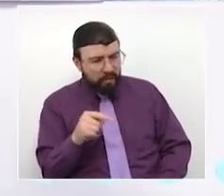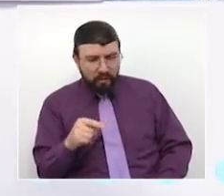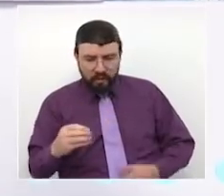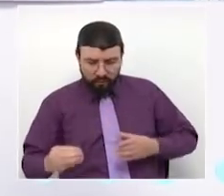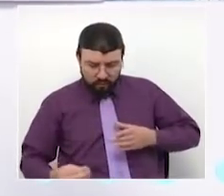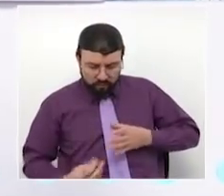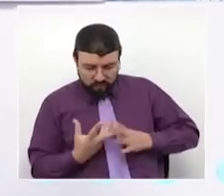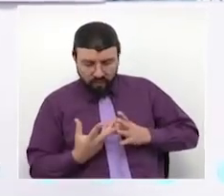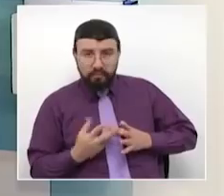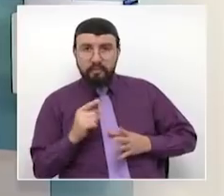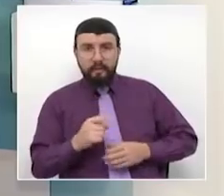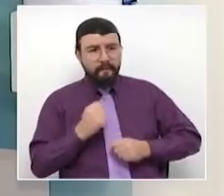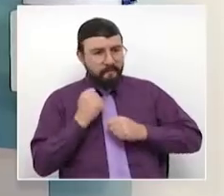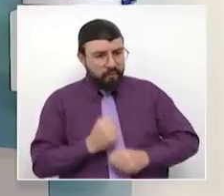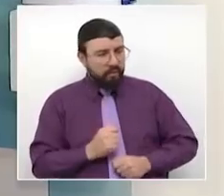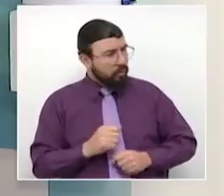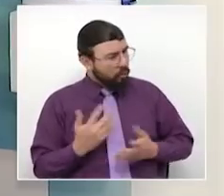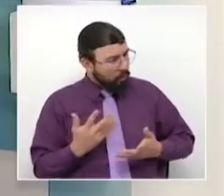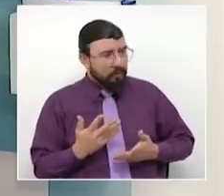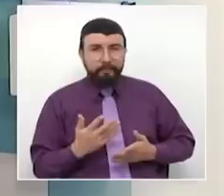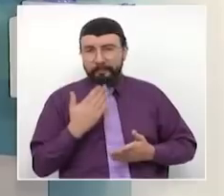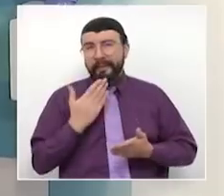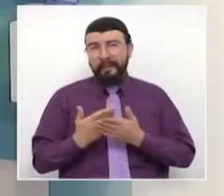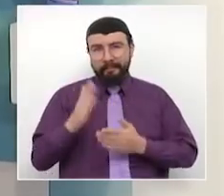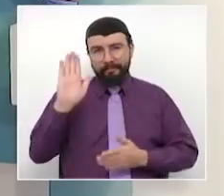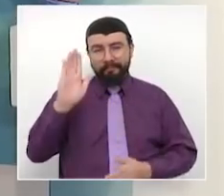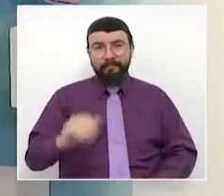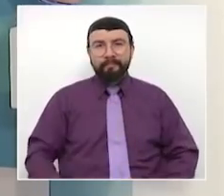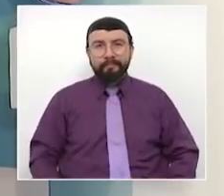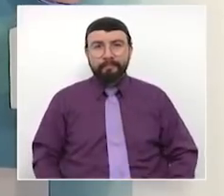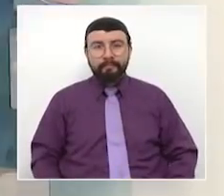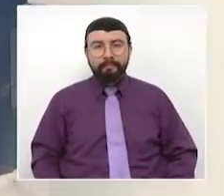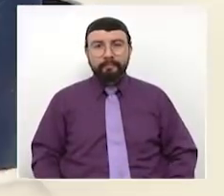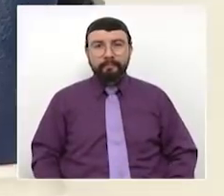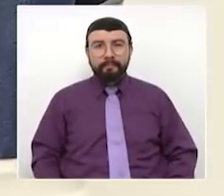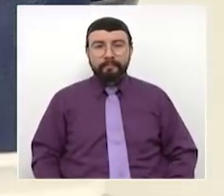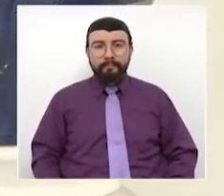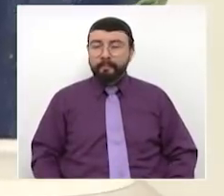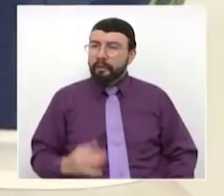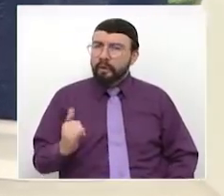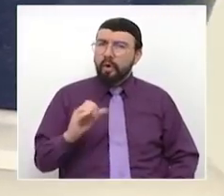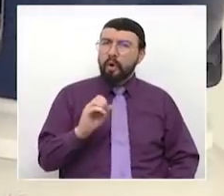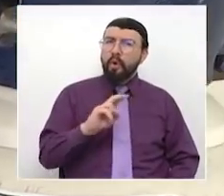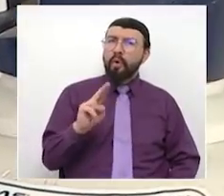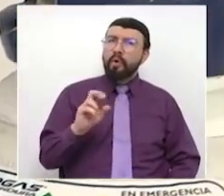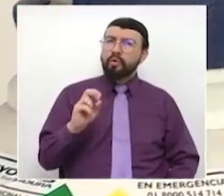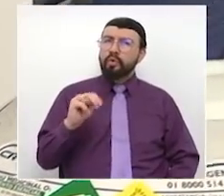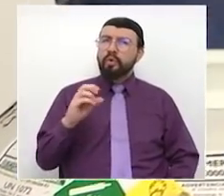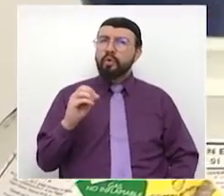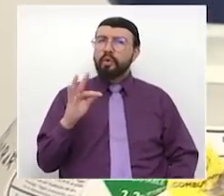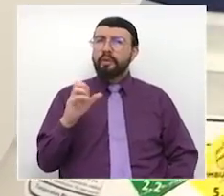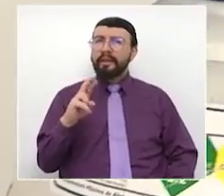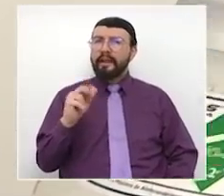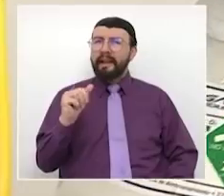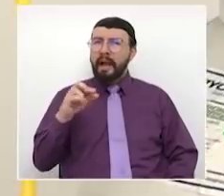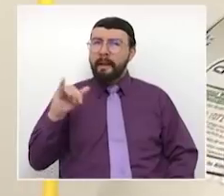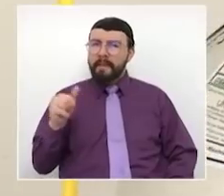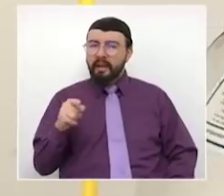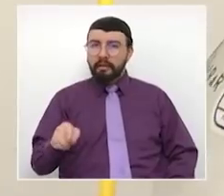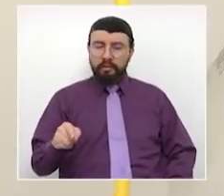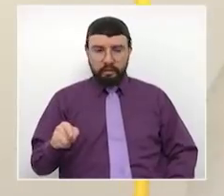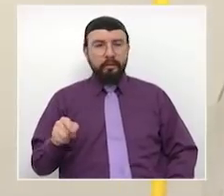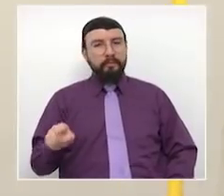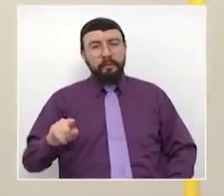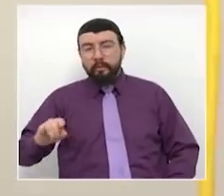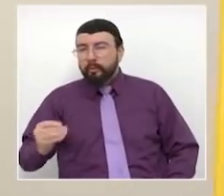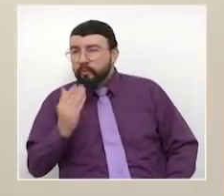en ese gran potencializador. Gracias por estar con nosotros. La ozonoterapia es una mezcla de ozono y oxígeno que se obtiene